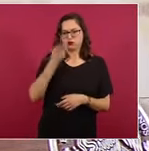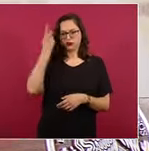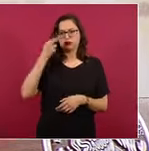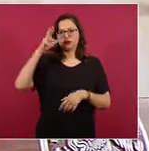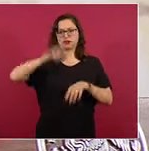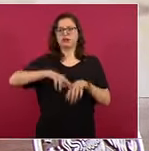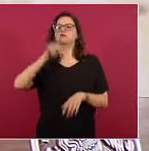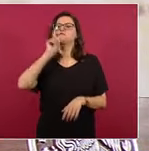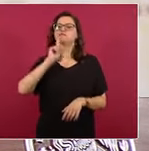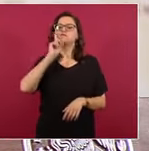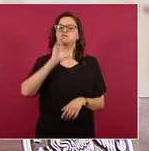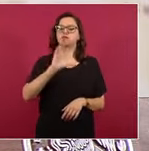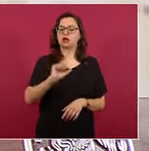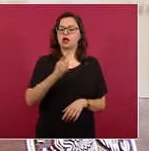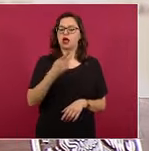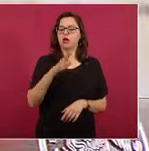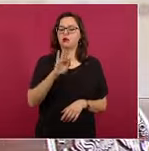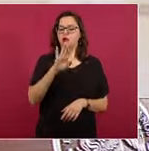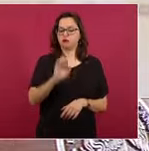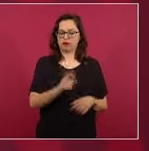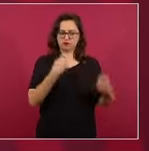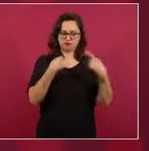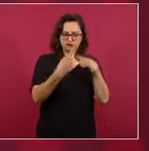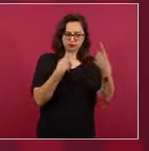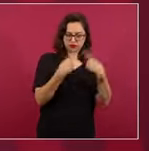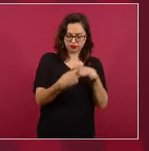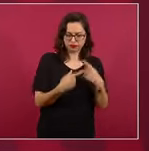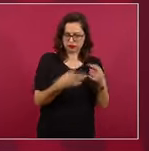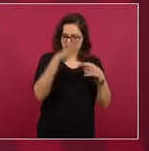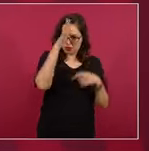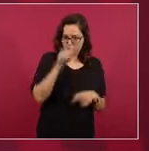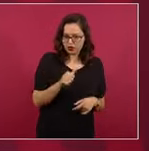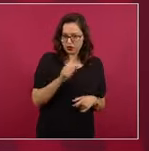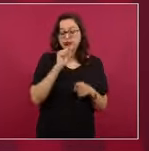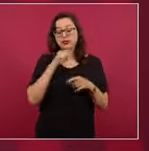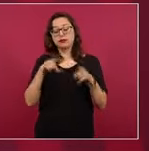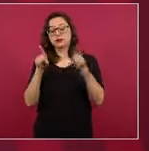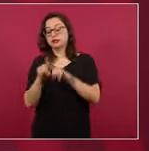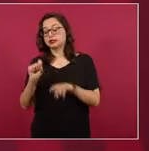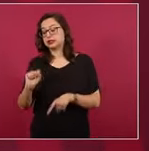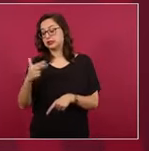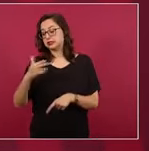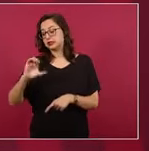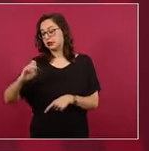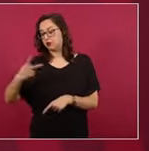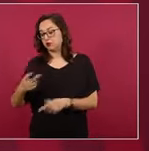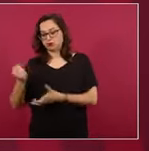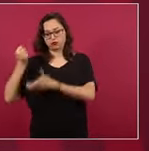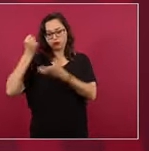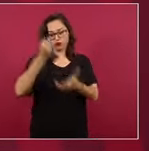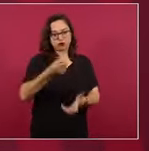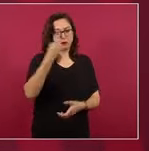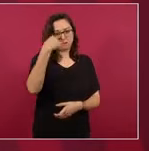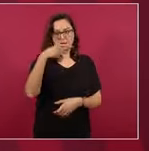también la autorización de la Secretaría de Hacienda para llevar a cabo las